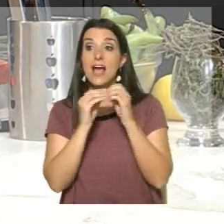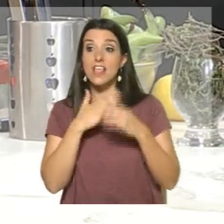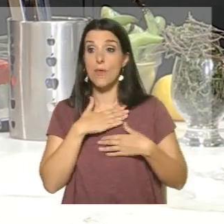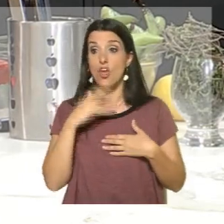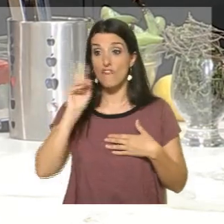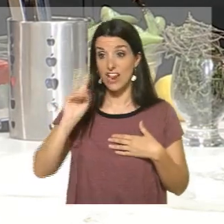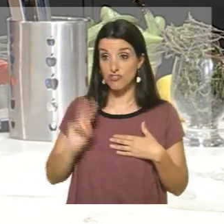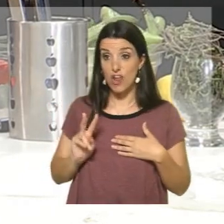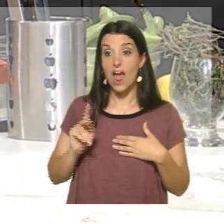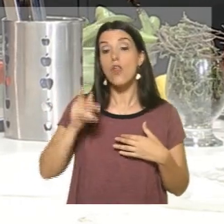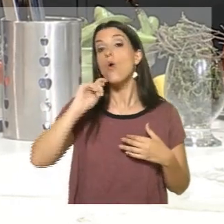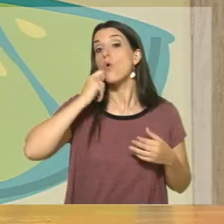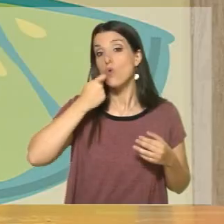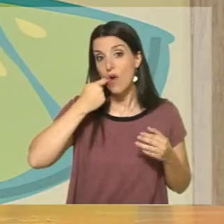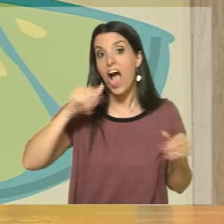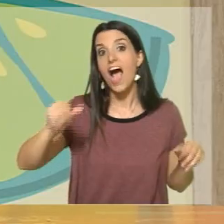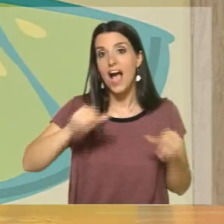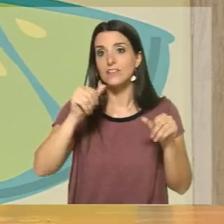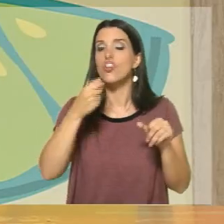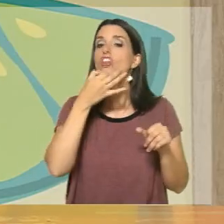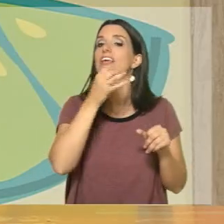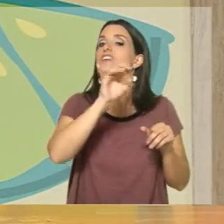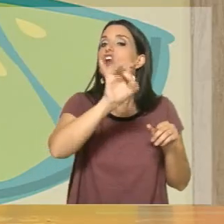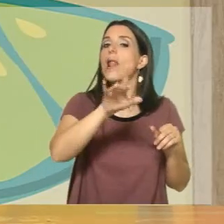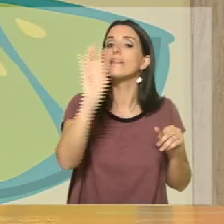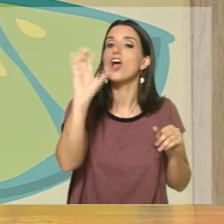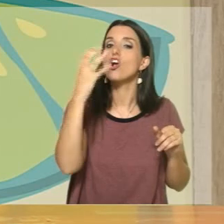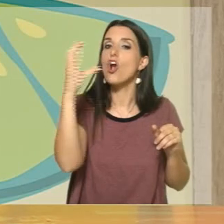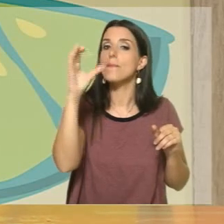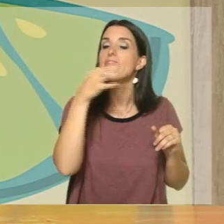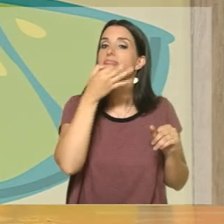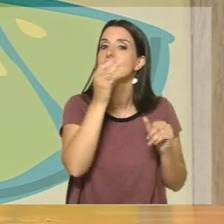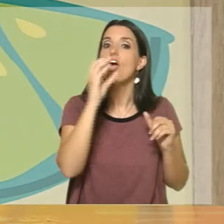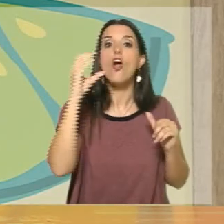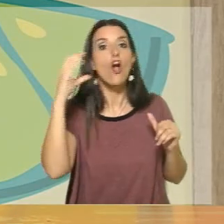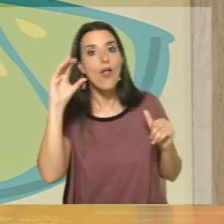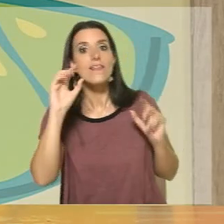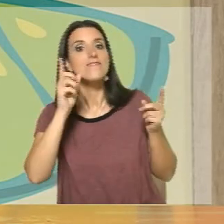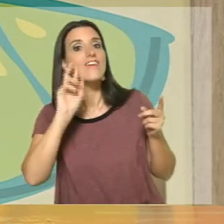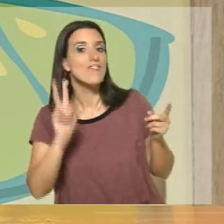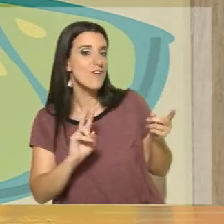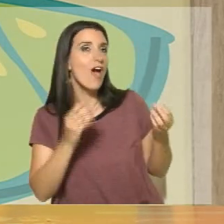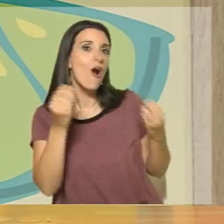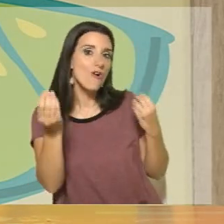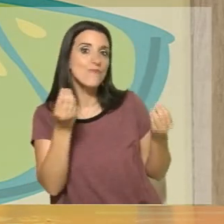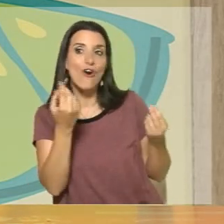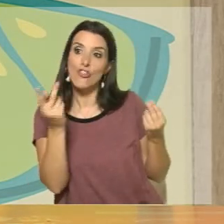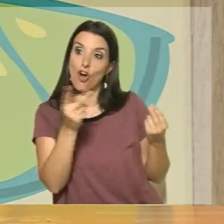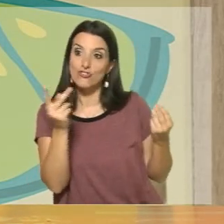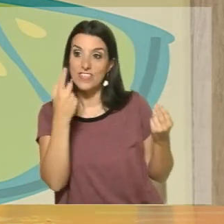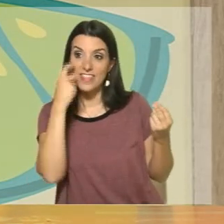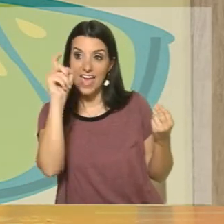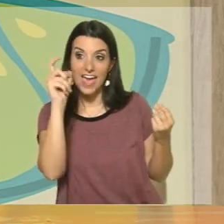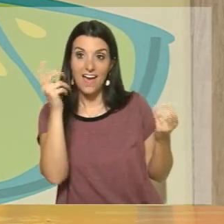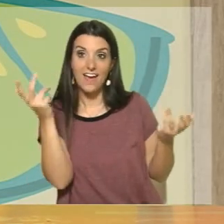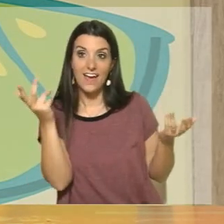por eso dije venezolana, no dije solo colombiana, dije porque hay como, ¿no? Está esa idea.